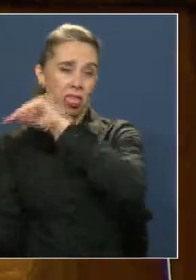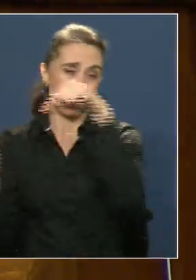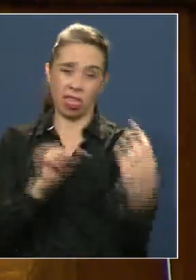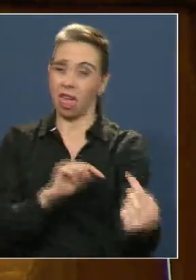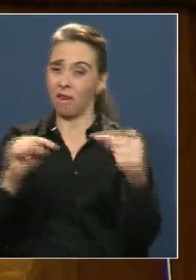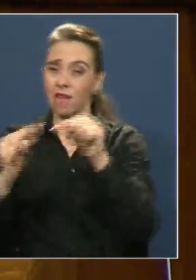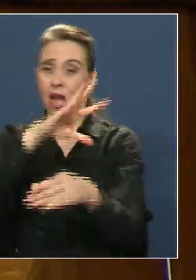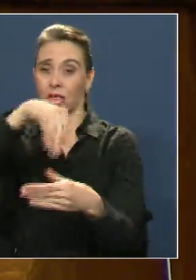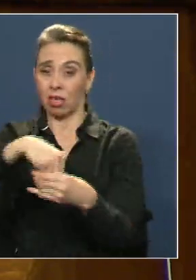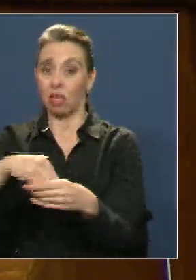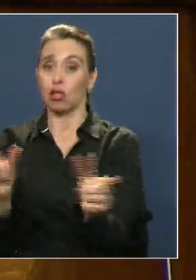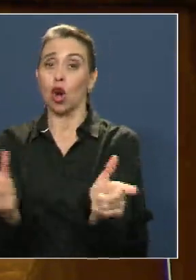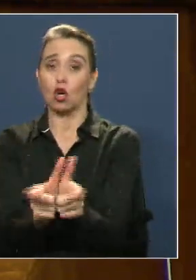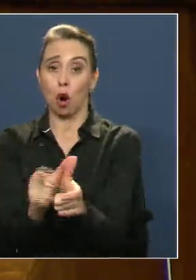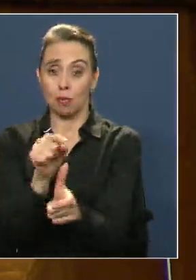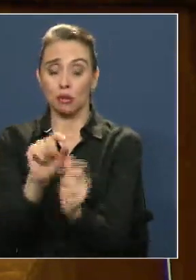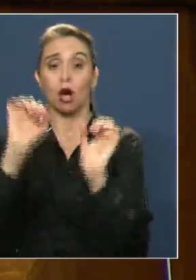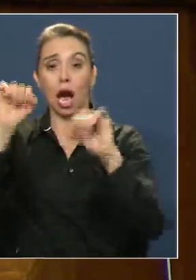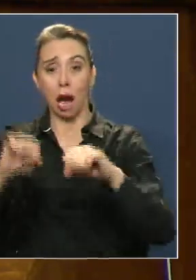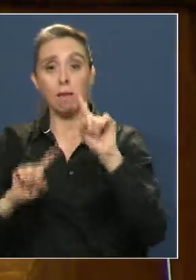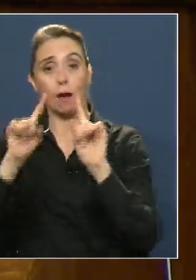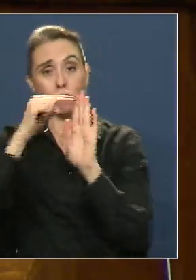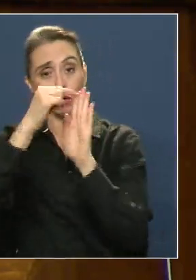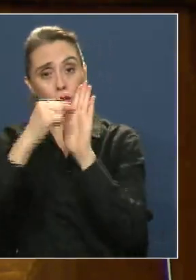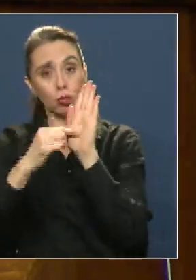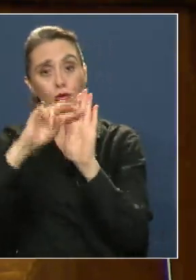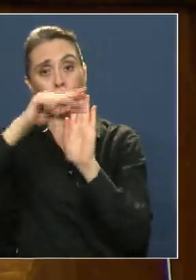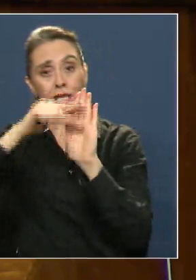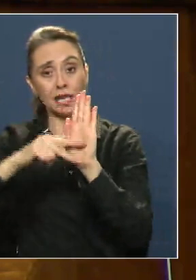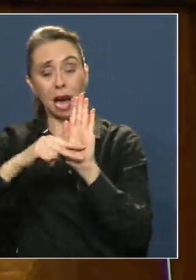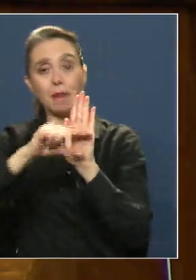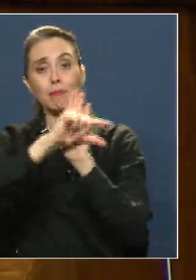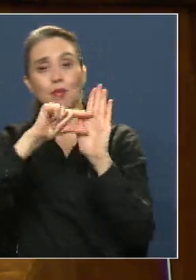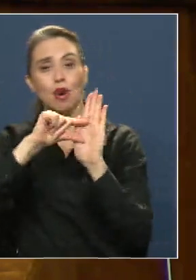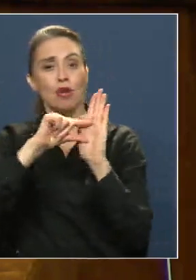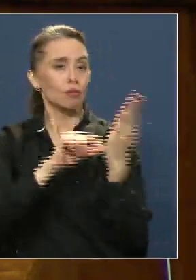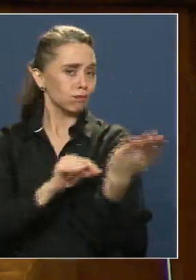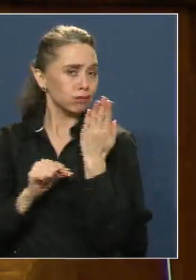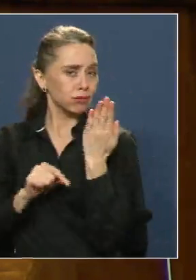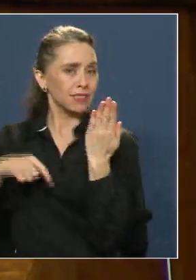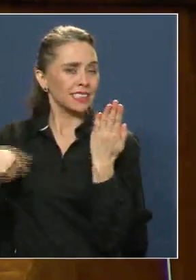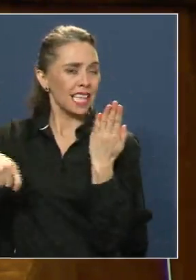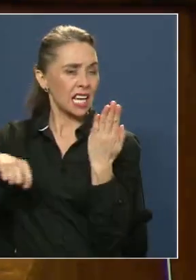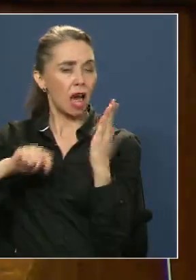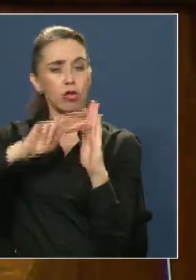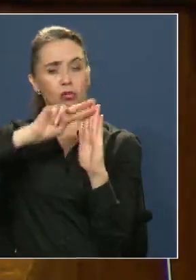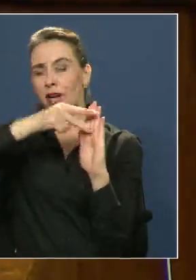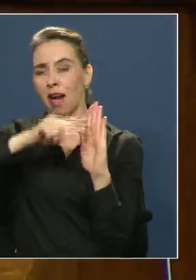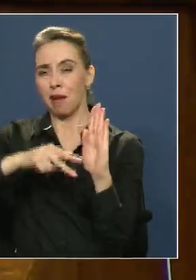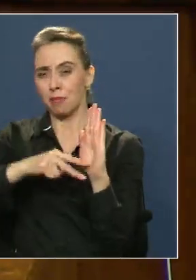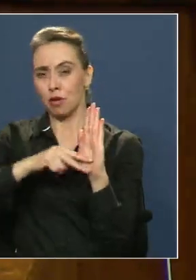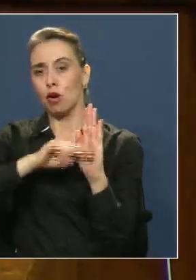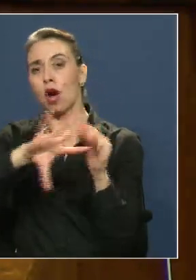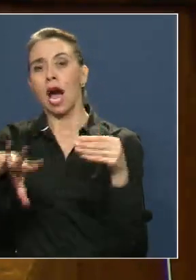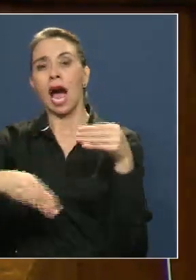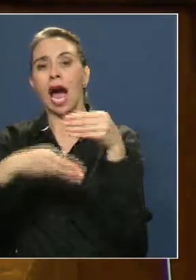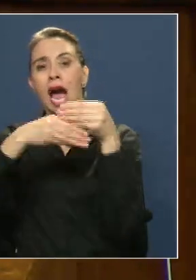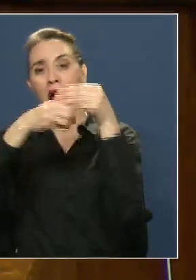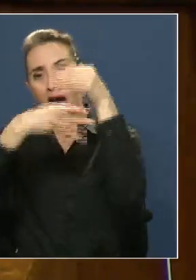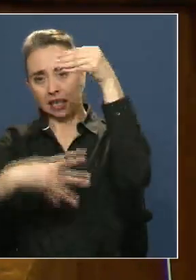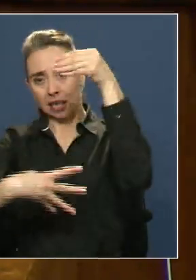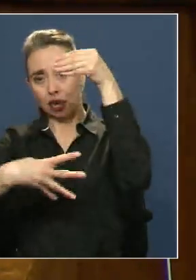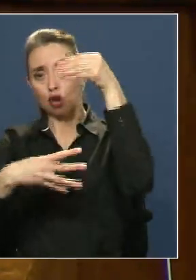nuestra comisión, se aprobaron algunas modificaciones al texto que venía del Senado, de manera que se agregó al catálogo de